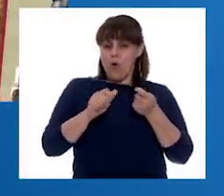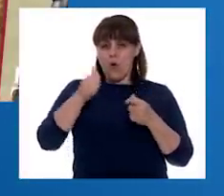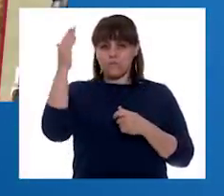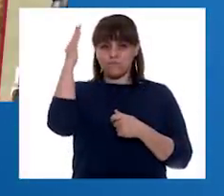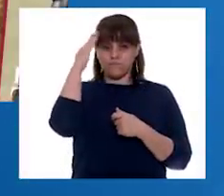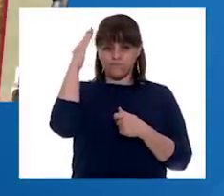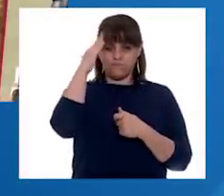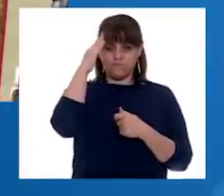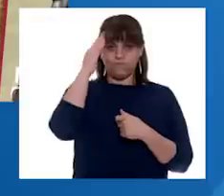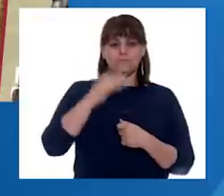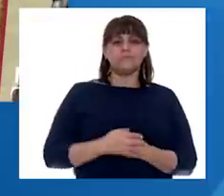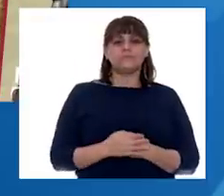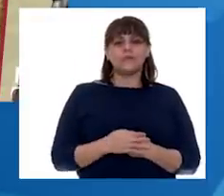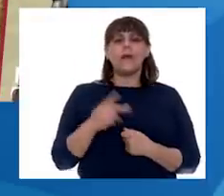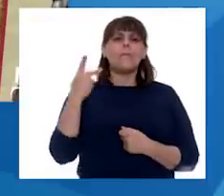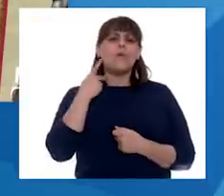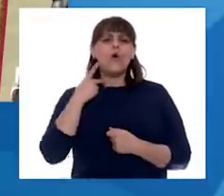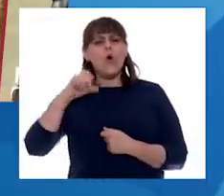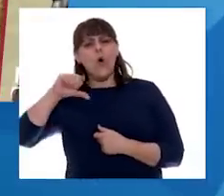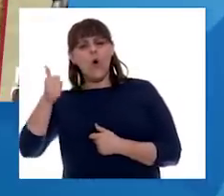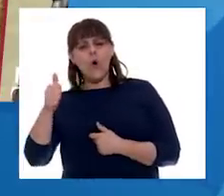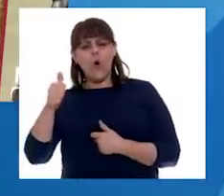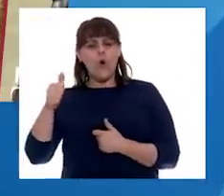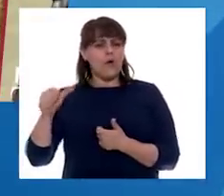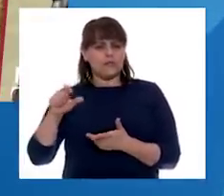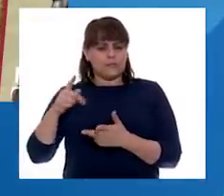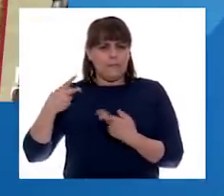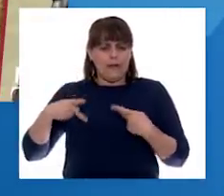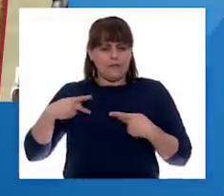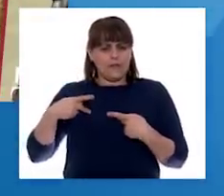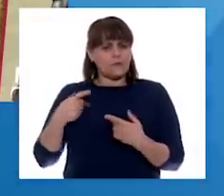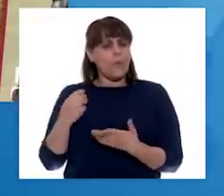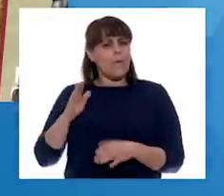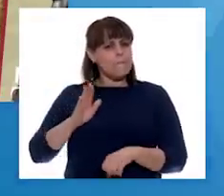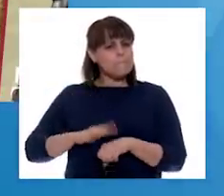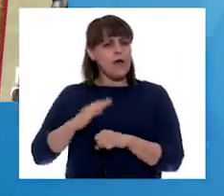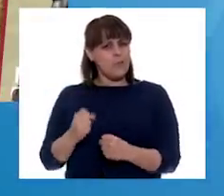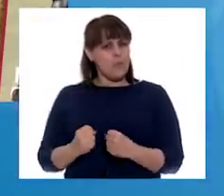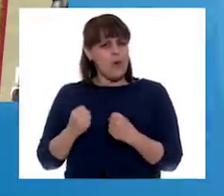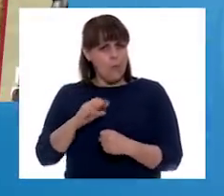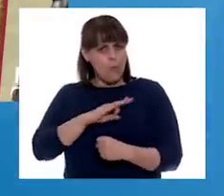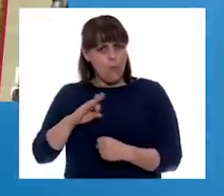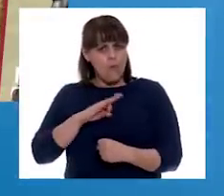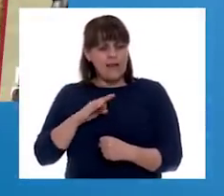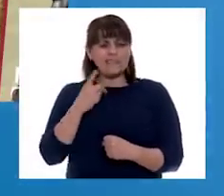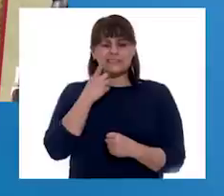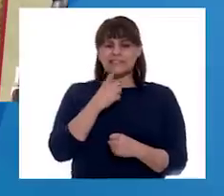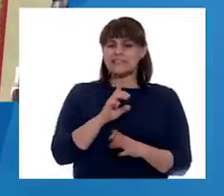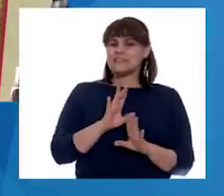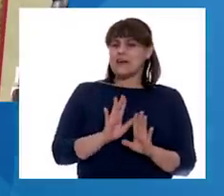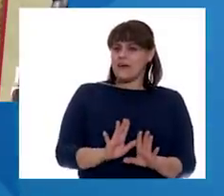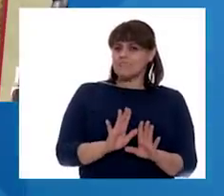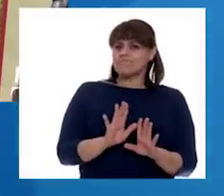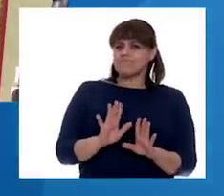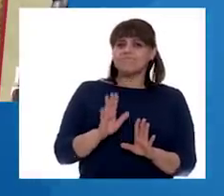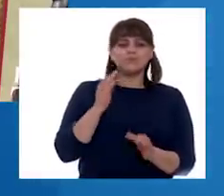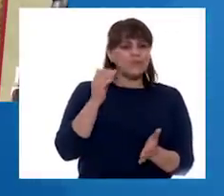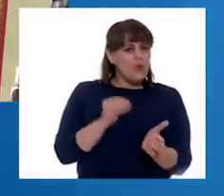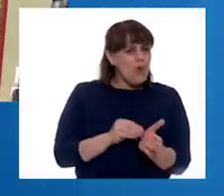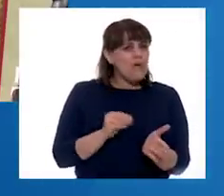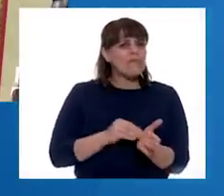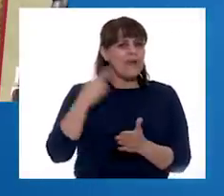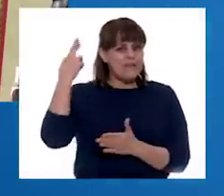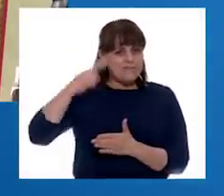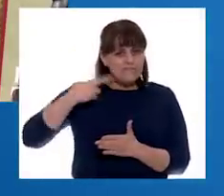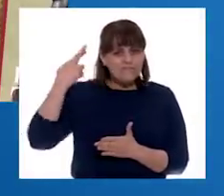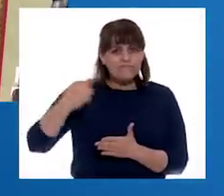de Bustamante, los políticos centralistas más influyentes, pensaban que el federalismo sería demasiado brusco al menos para un país gobernado desde